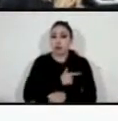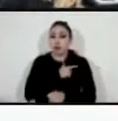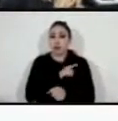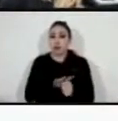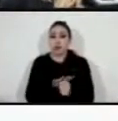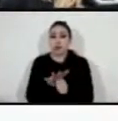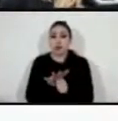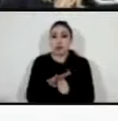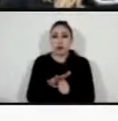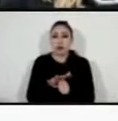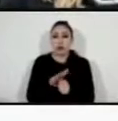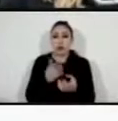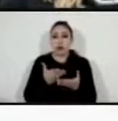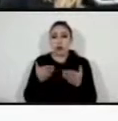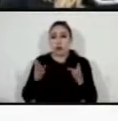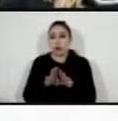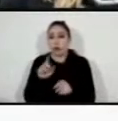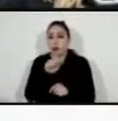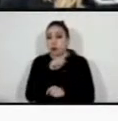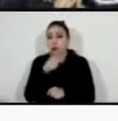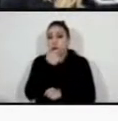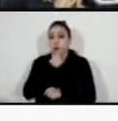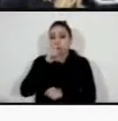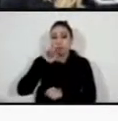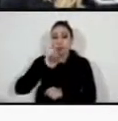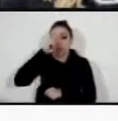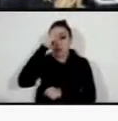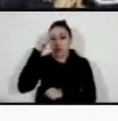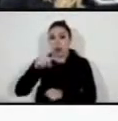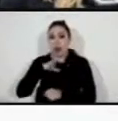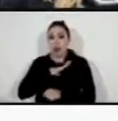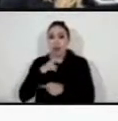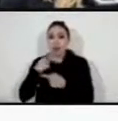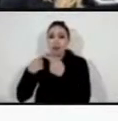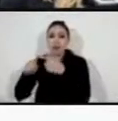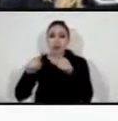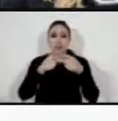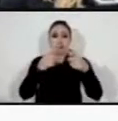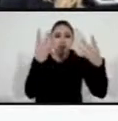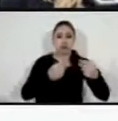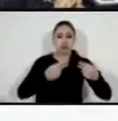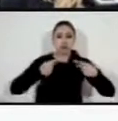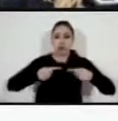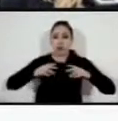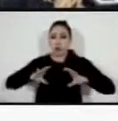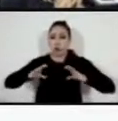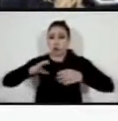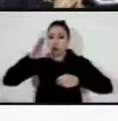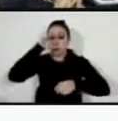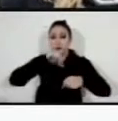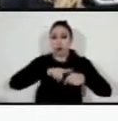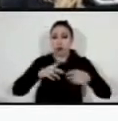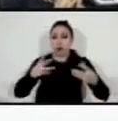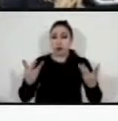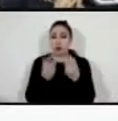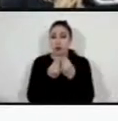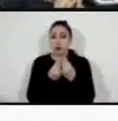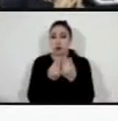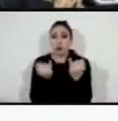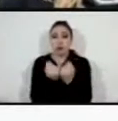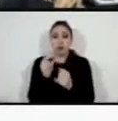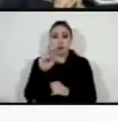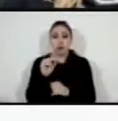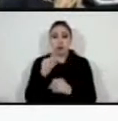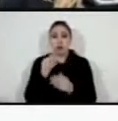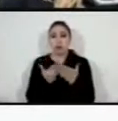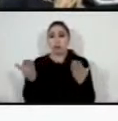mexicanos distinguidos y tan diversos como Narciso Bassols y Luis Enrique Herro. Nace Acción Nacional en una época como